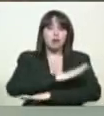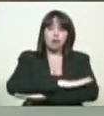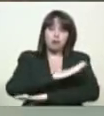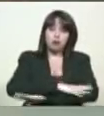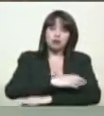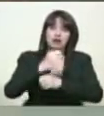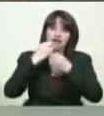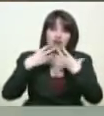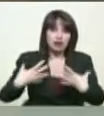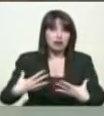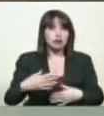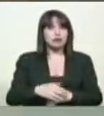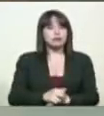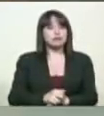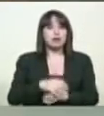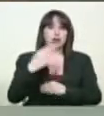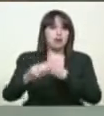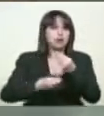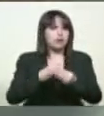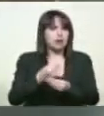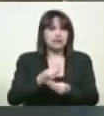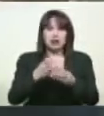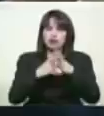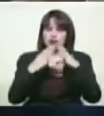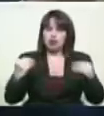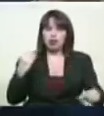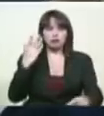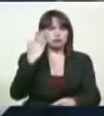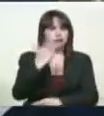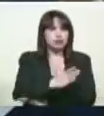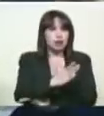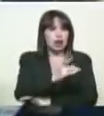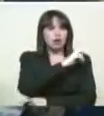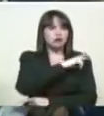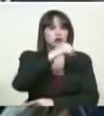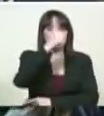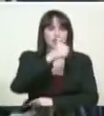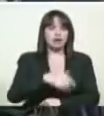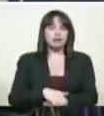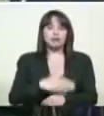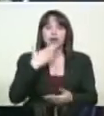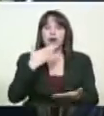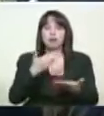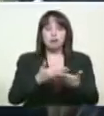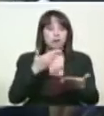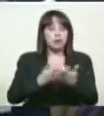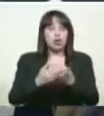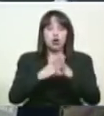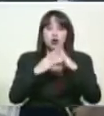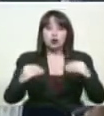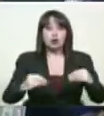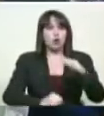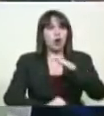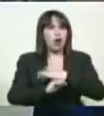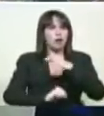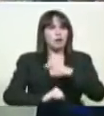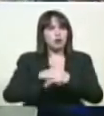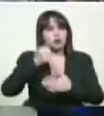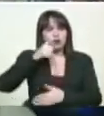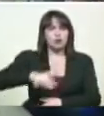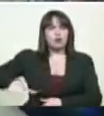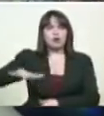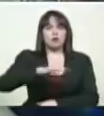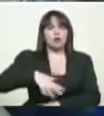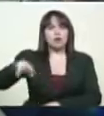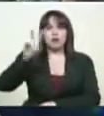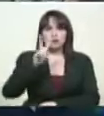porque vamos a explicar toda la mano de la autoridad y pido el apoyo del pueblo venezolano y pido el apoyo de ustedes